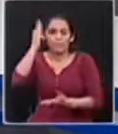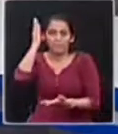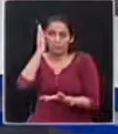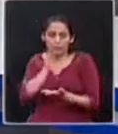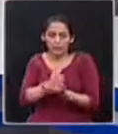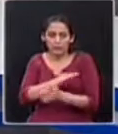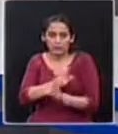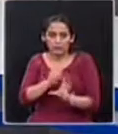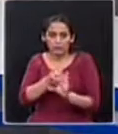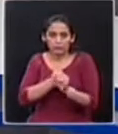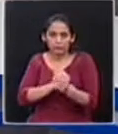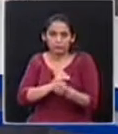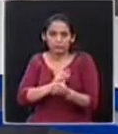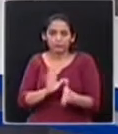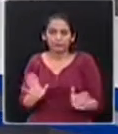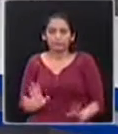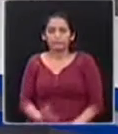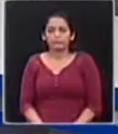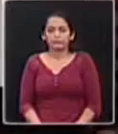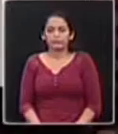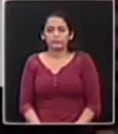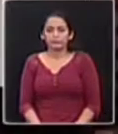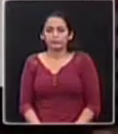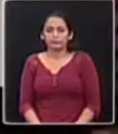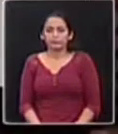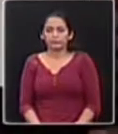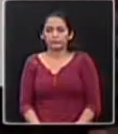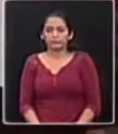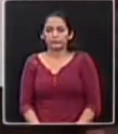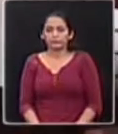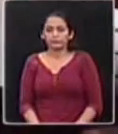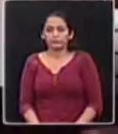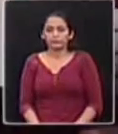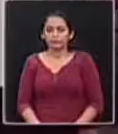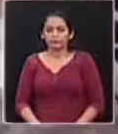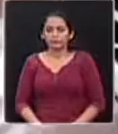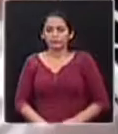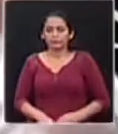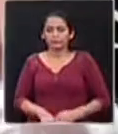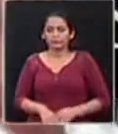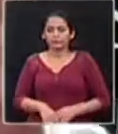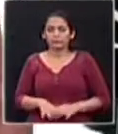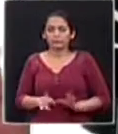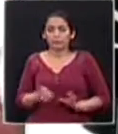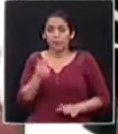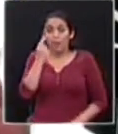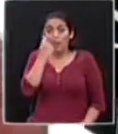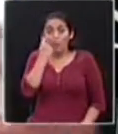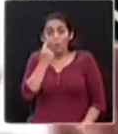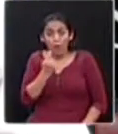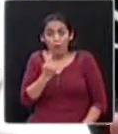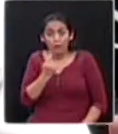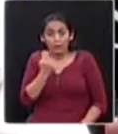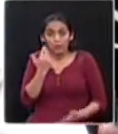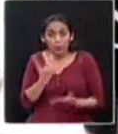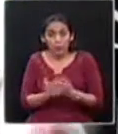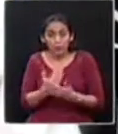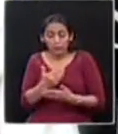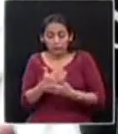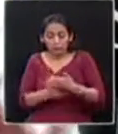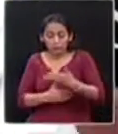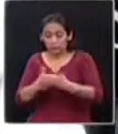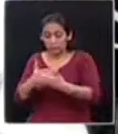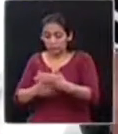rodearse de gente seria sobre casos de corrupción si hay pruebas en su contra